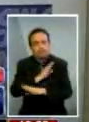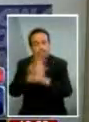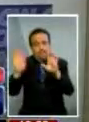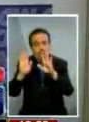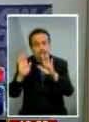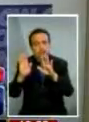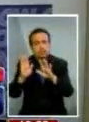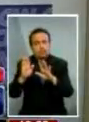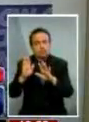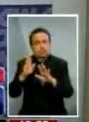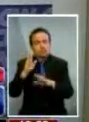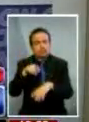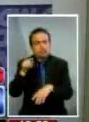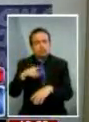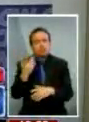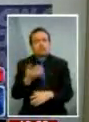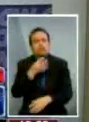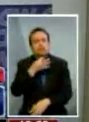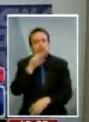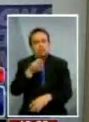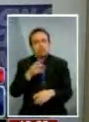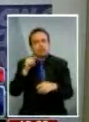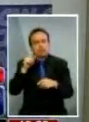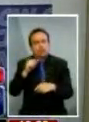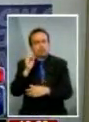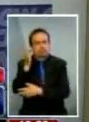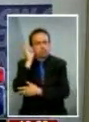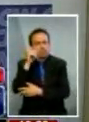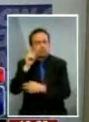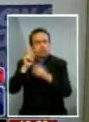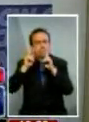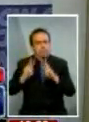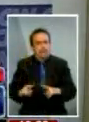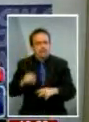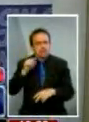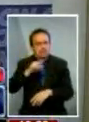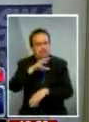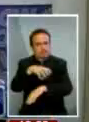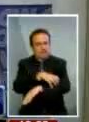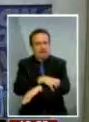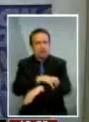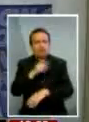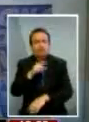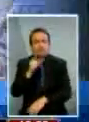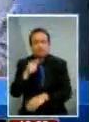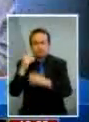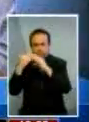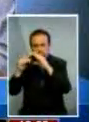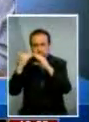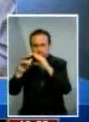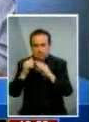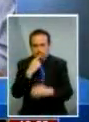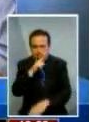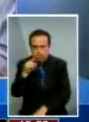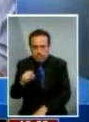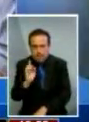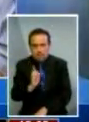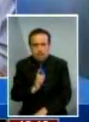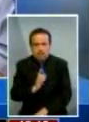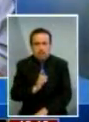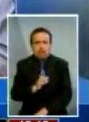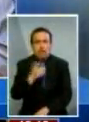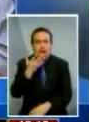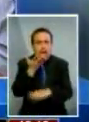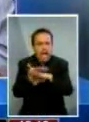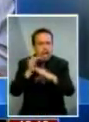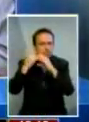se va a celebrar un acto por la paz en esta región. ¿Ustedes han recibido mail? Porque se habla de que hay